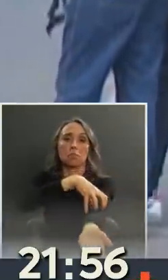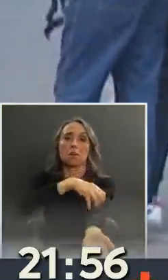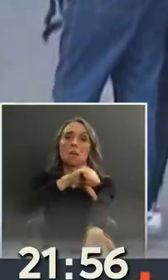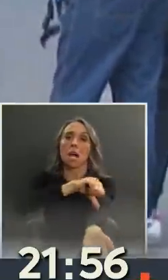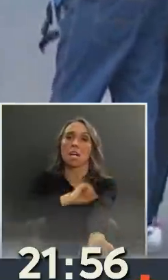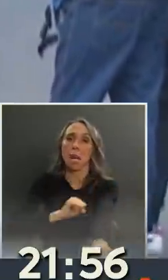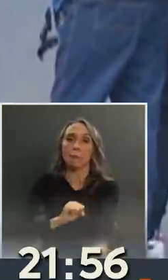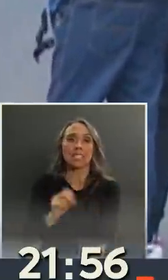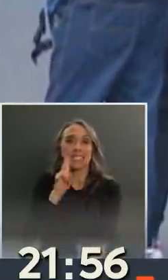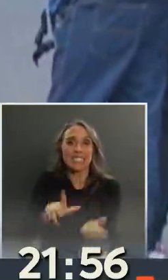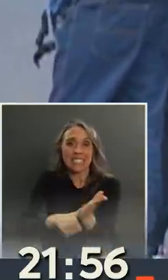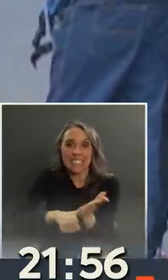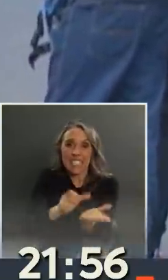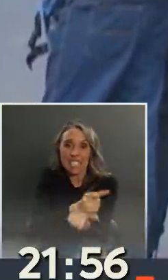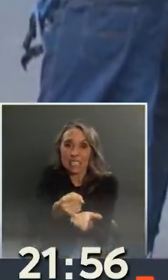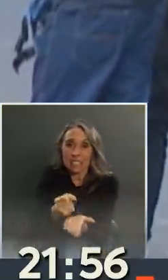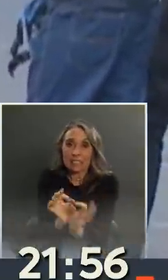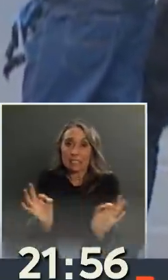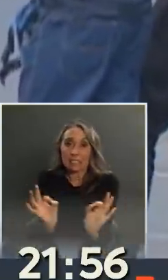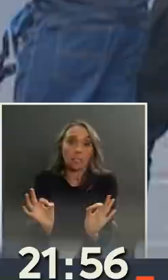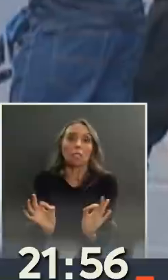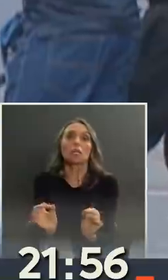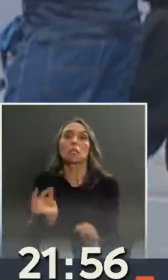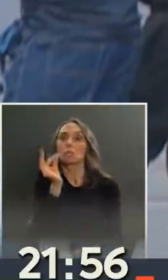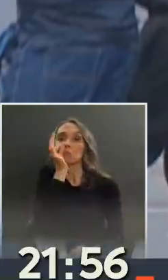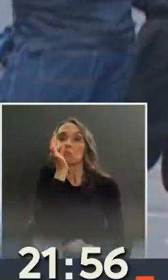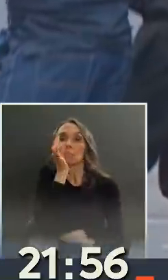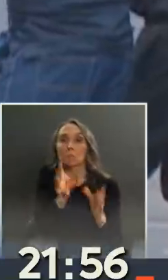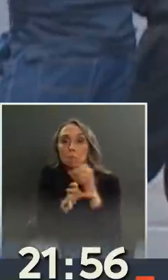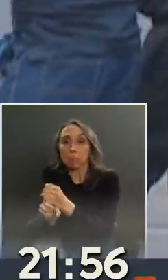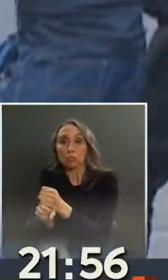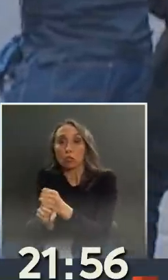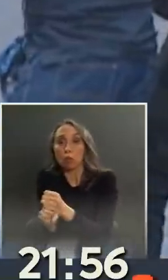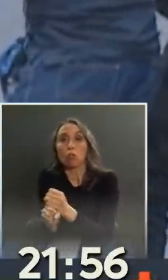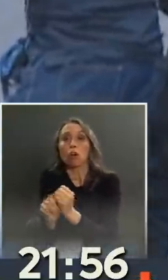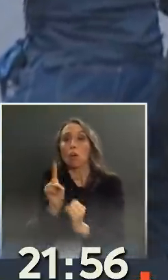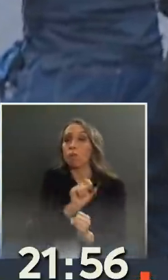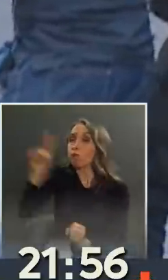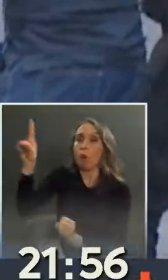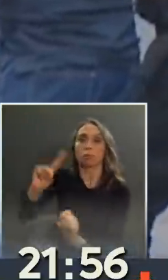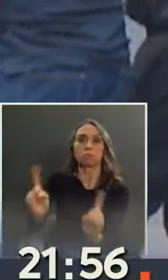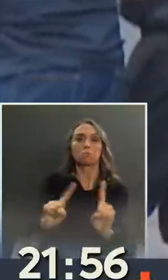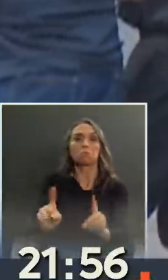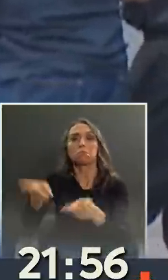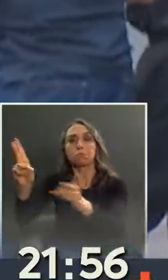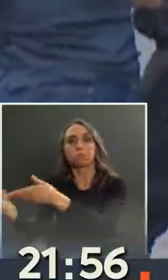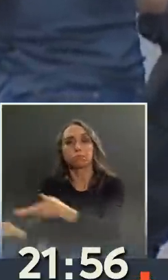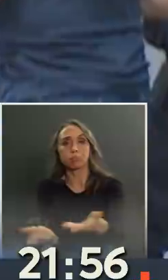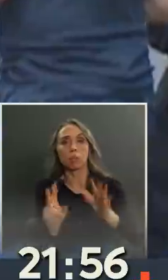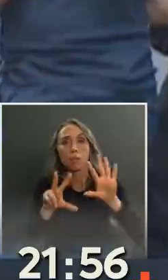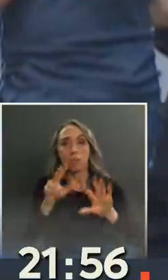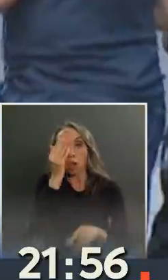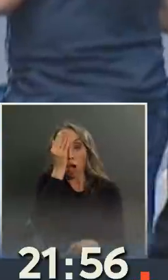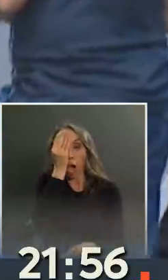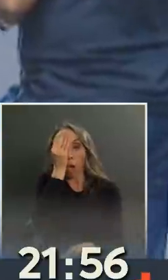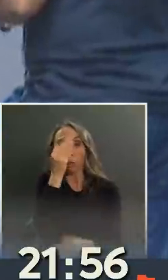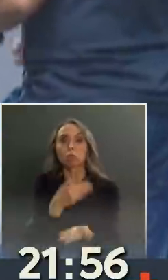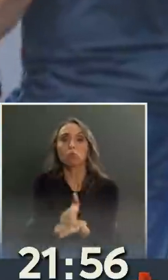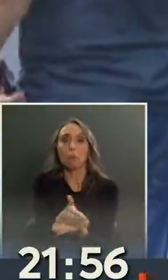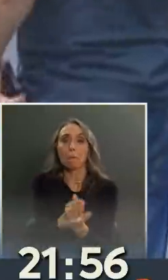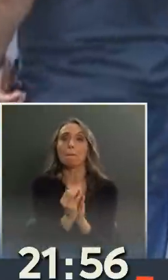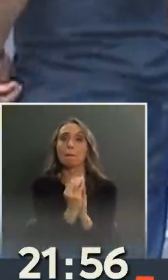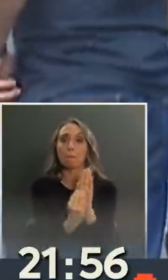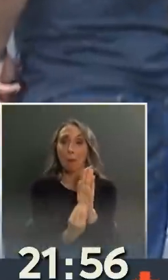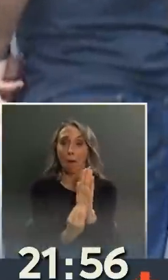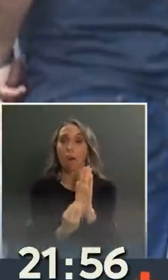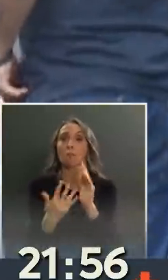El control es sanitario y no represivo. Bueno, del 18 de agosto tenemos un plan que se